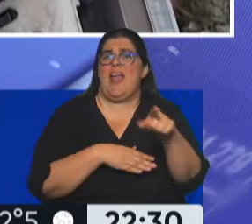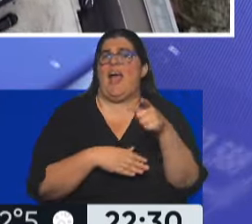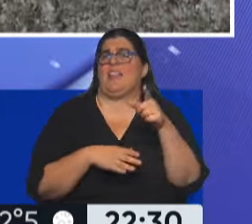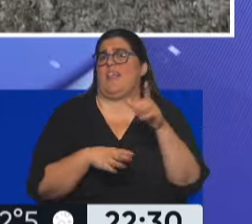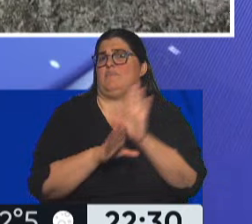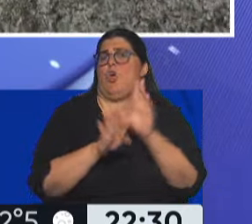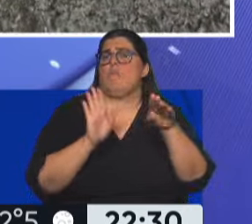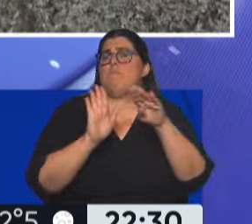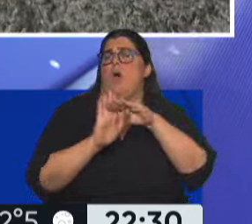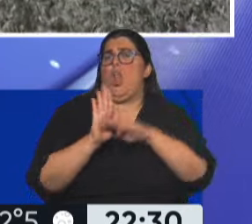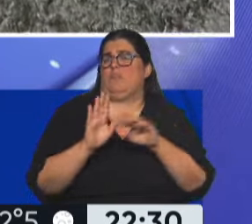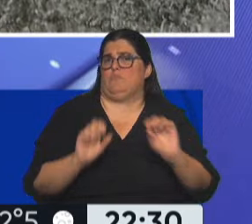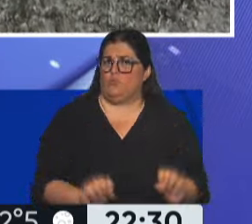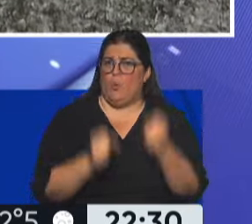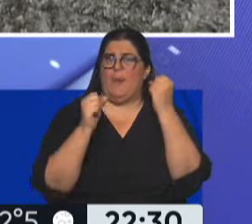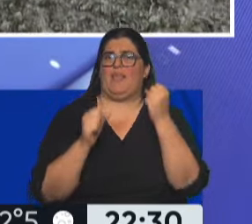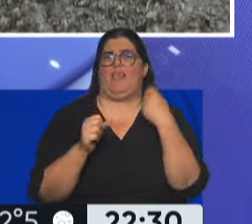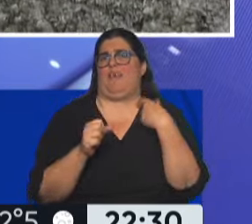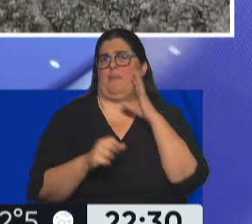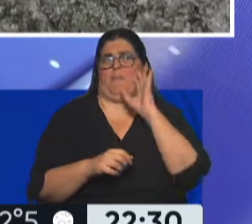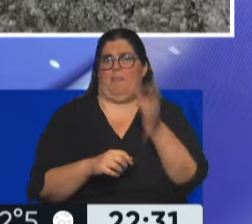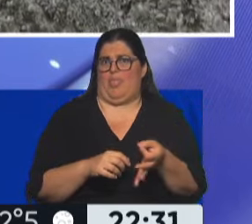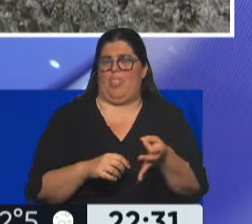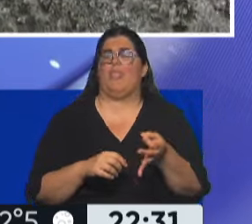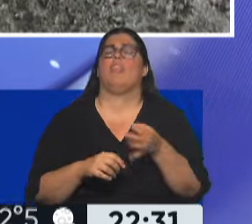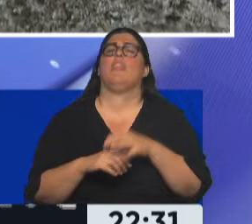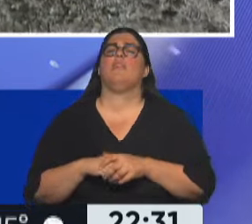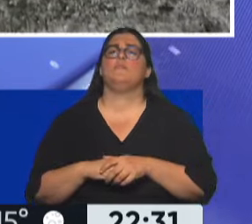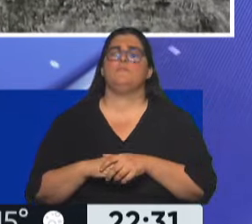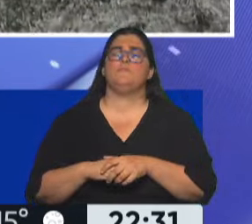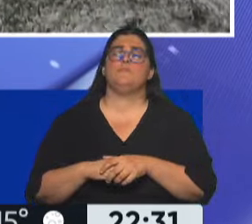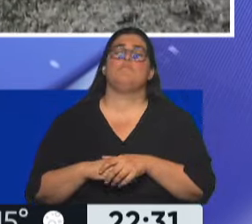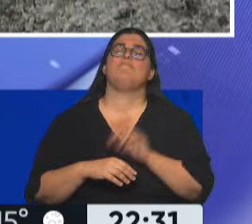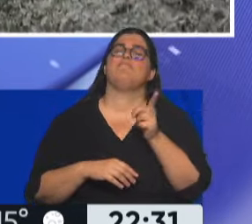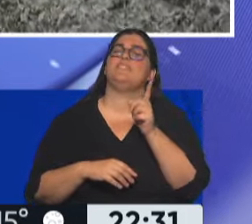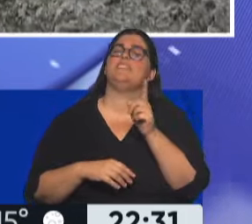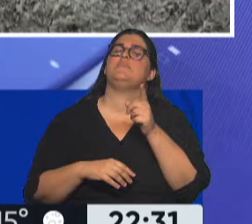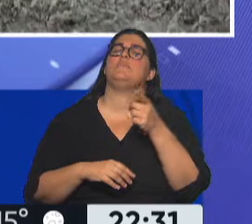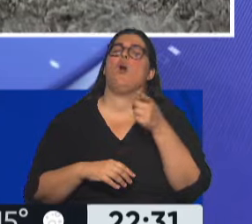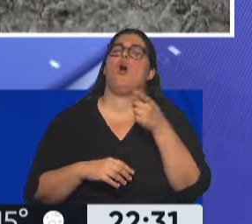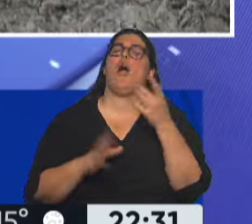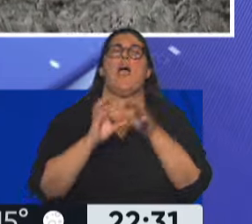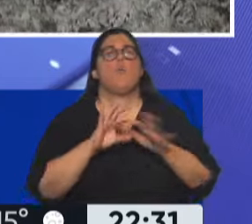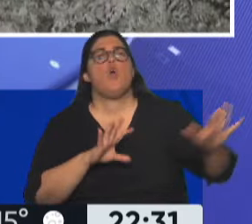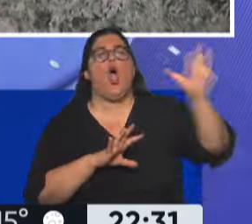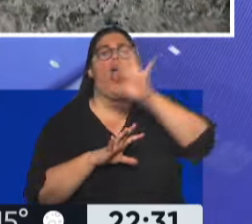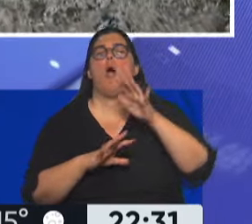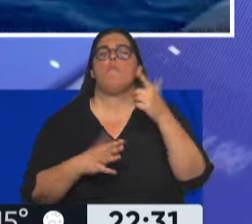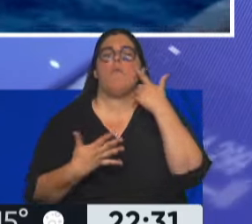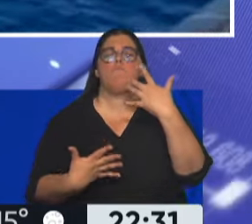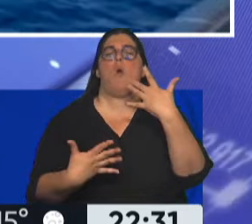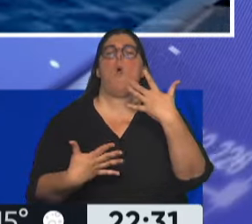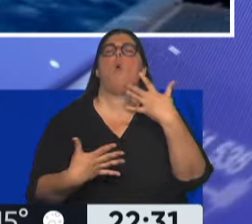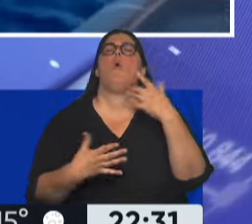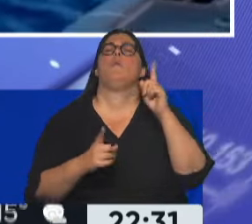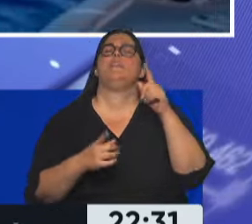Entonces, ahí lo que se evidencia, junto con la limitación de lo que era un emblema de la integración europea, que era digamos, la legislación del